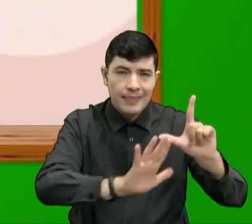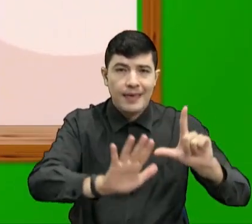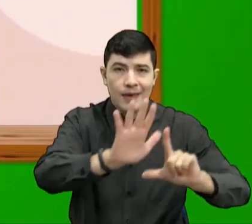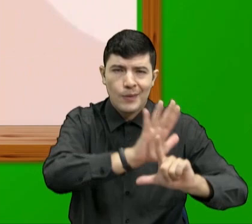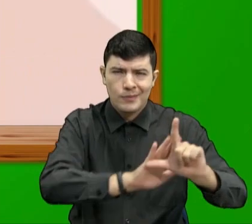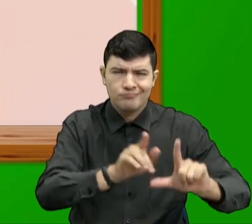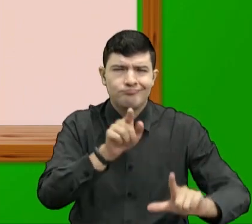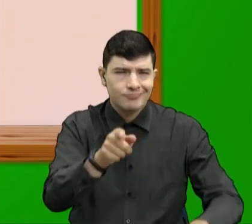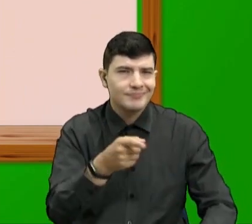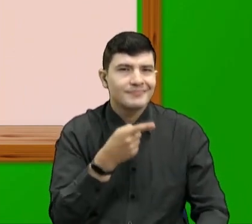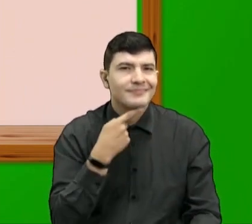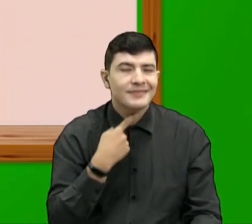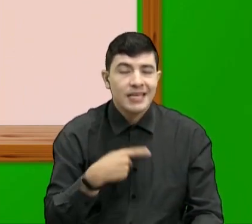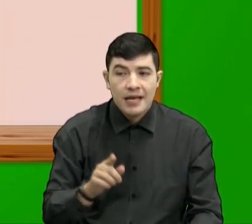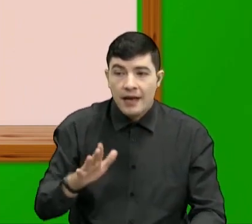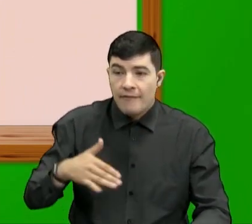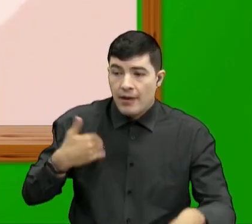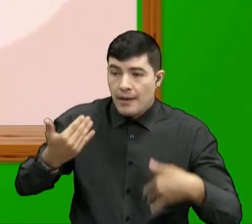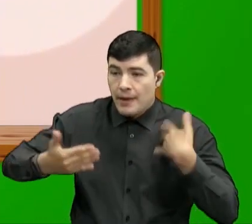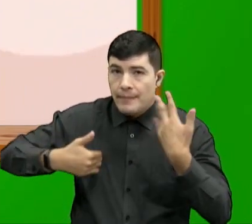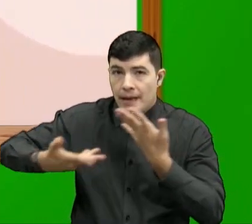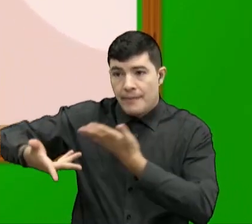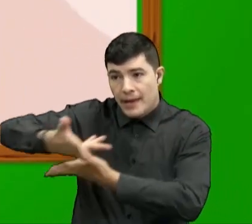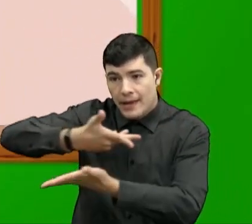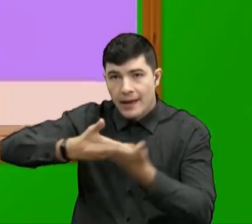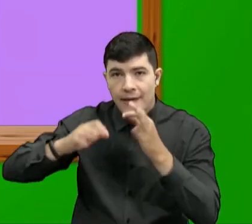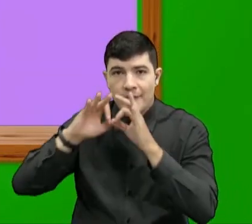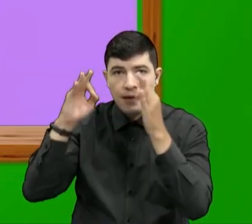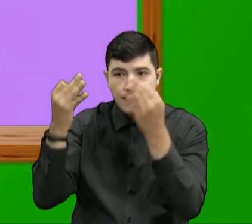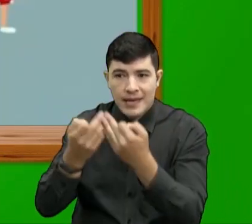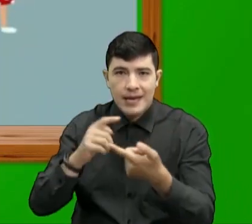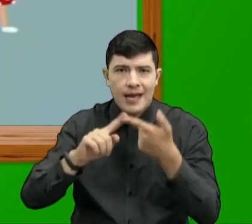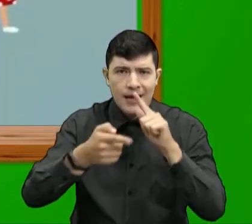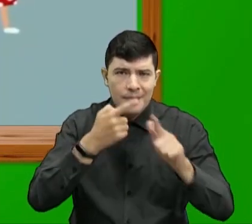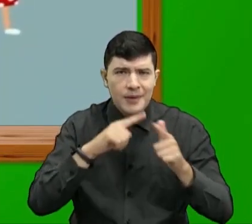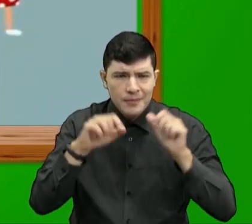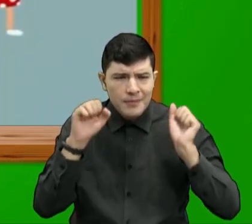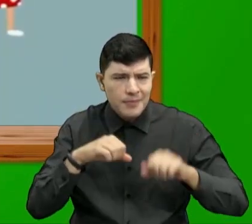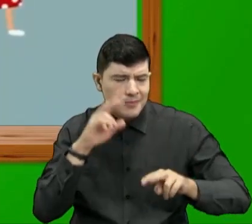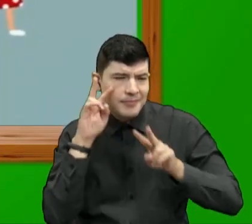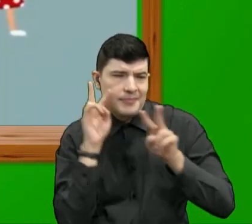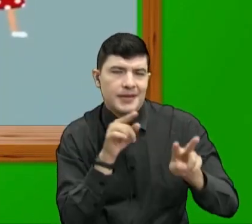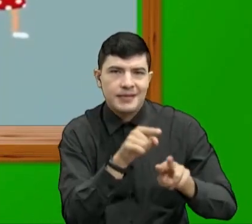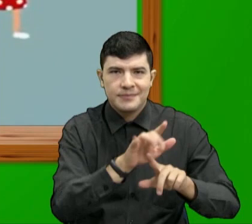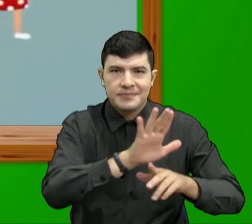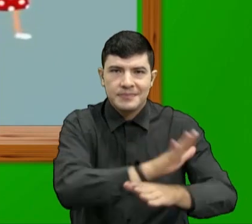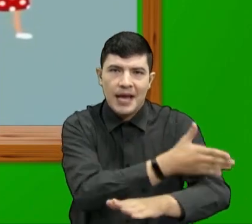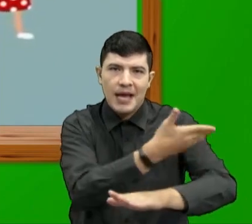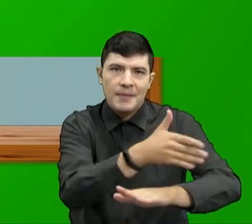con tu familia y amigos mientras aprendes mucho con esta bella canción sobre los sentidos.